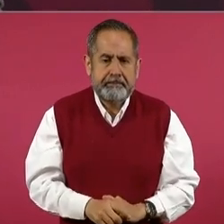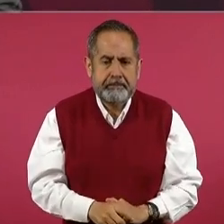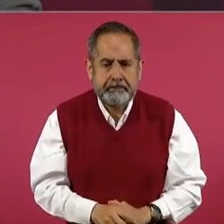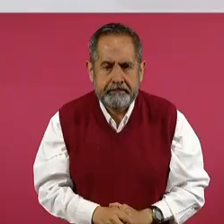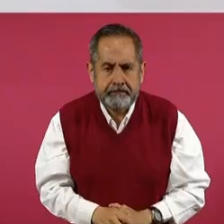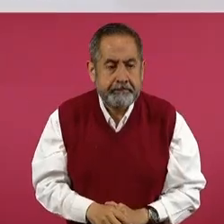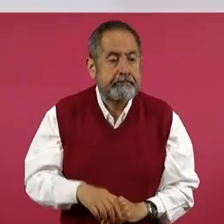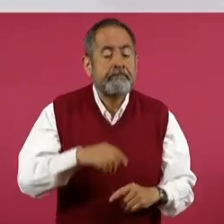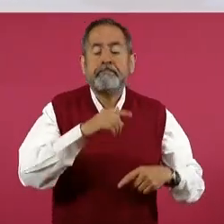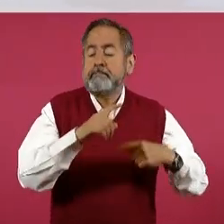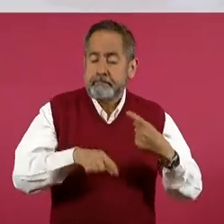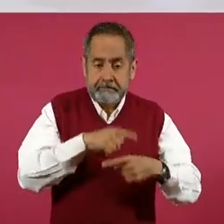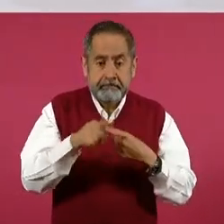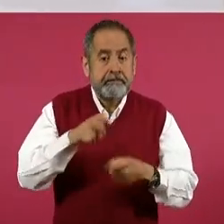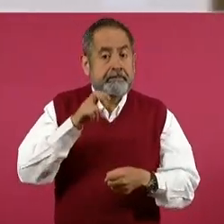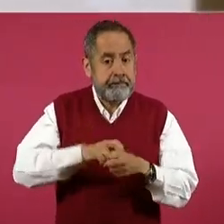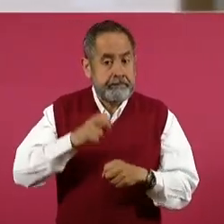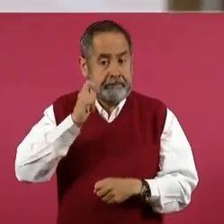pero ya en Chihuahua,